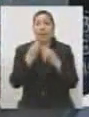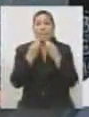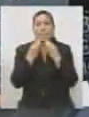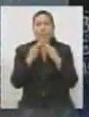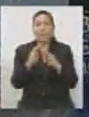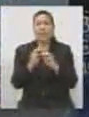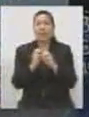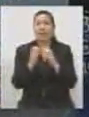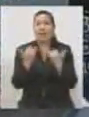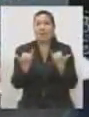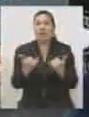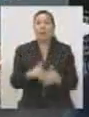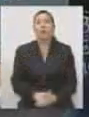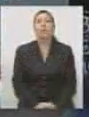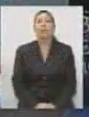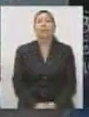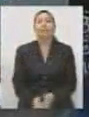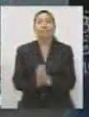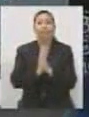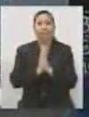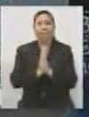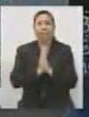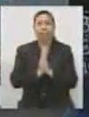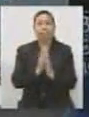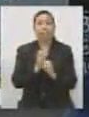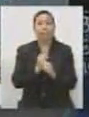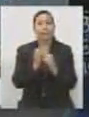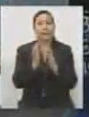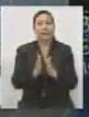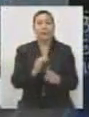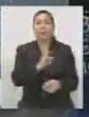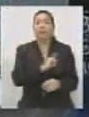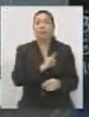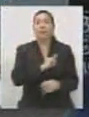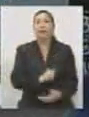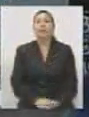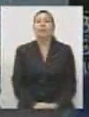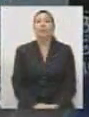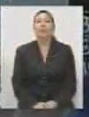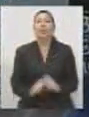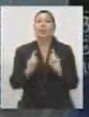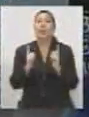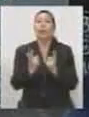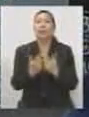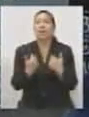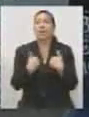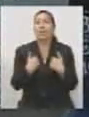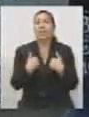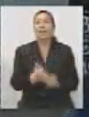mensaje el día de hoy es, por favor, tomemos más en serio las instituciones. El Congreso tiene